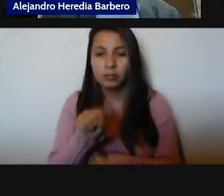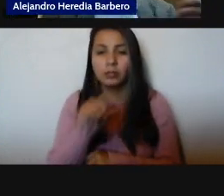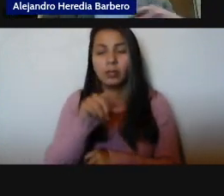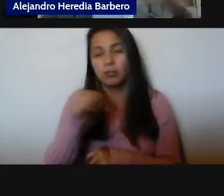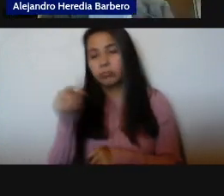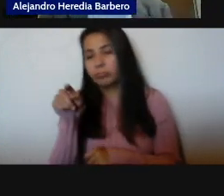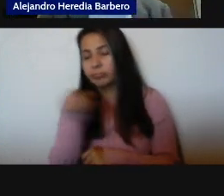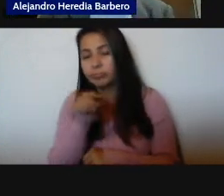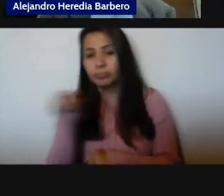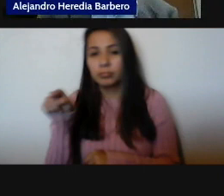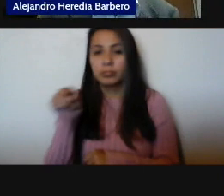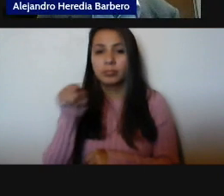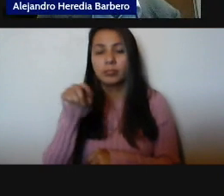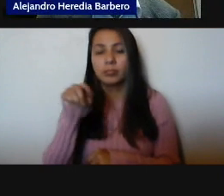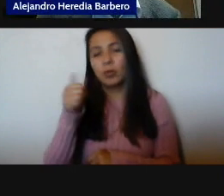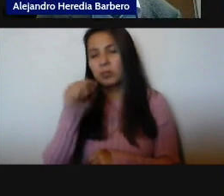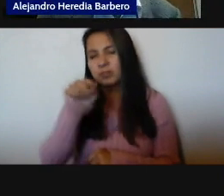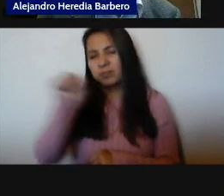Wöhler,